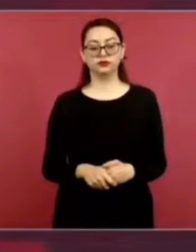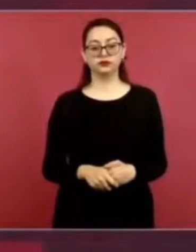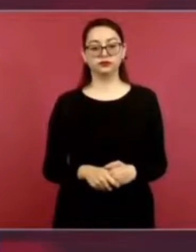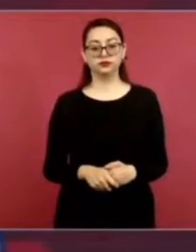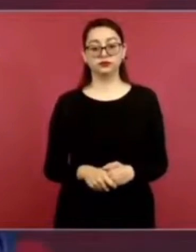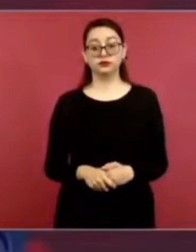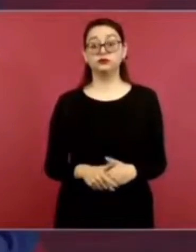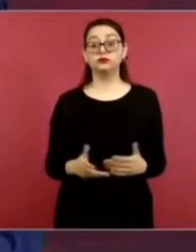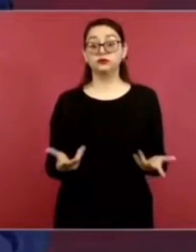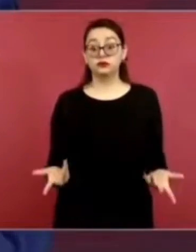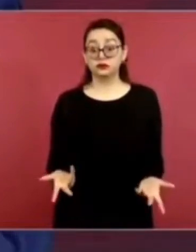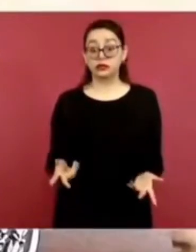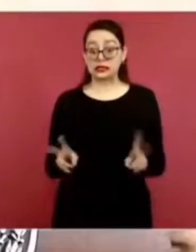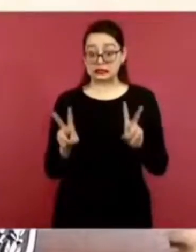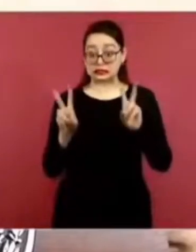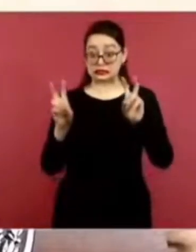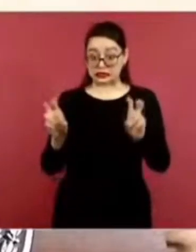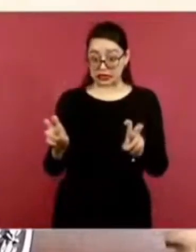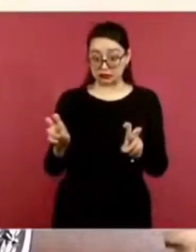epidemia